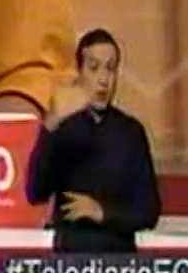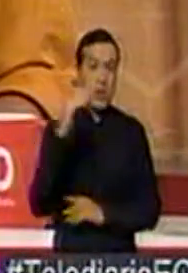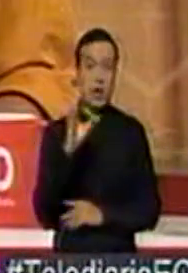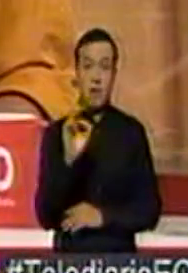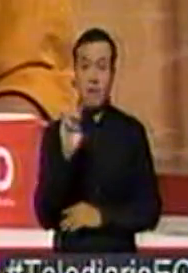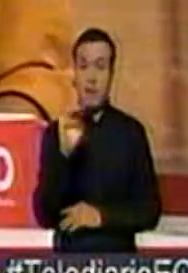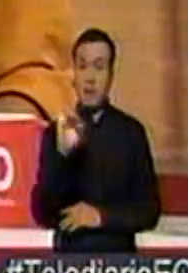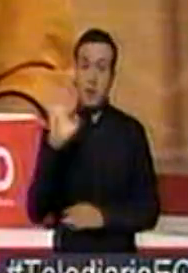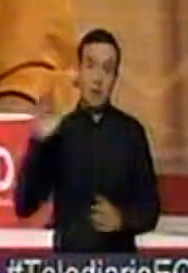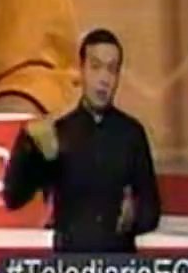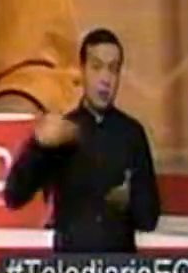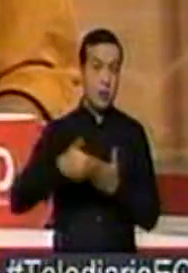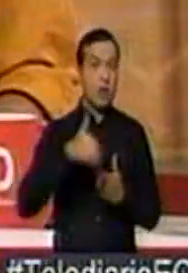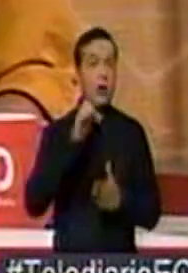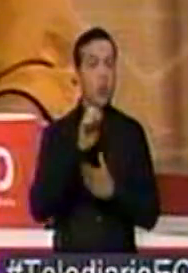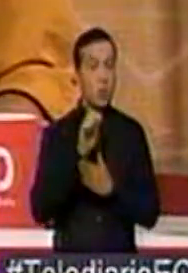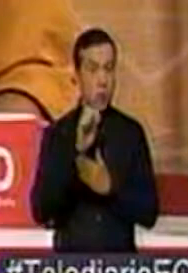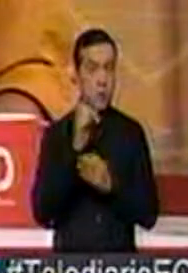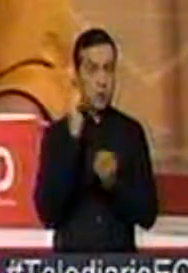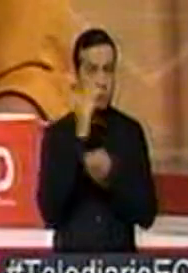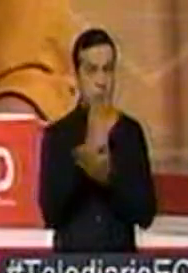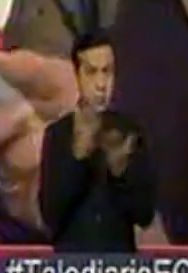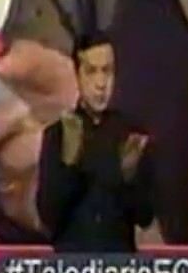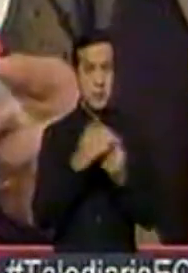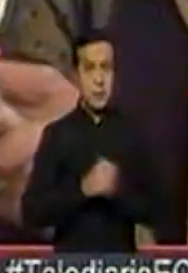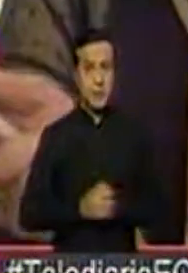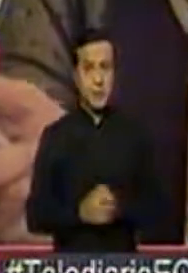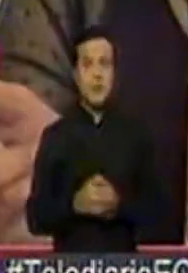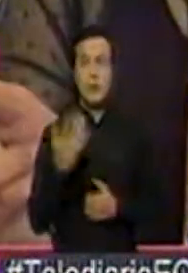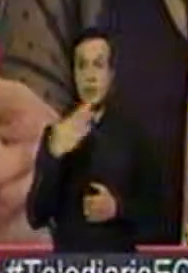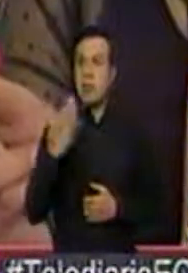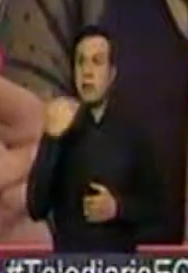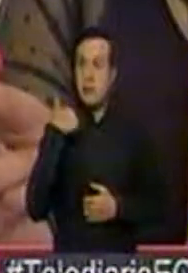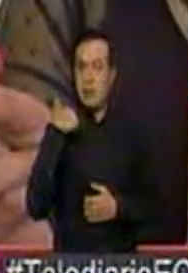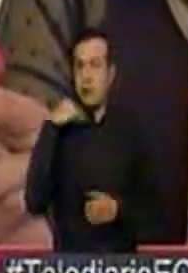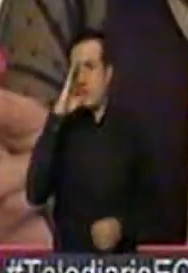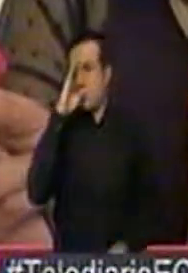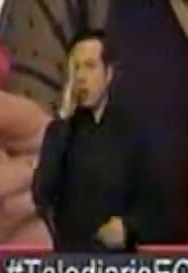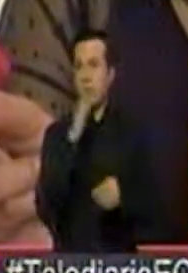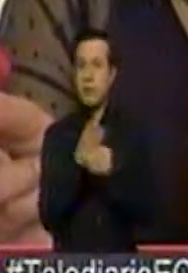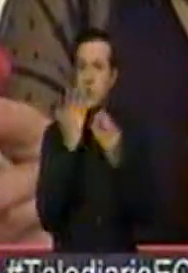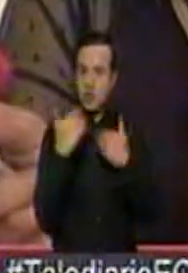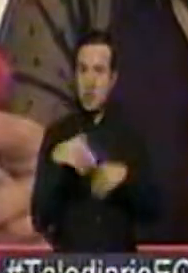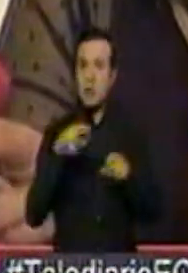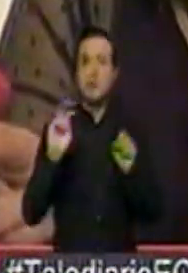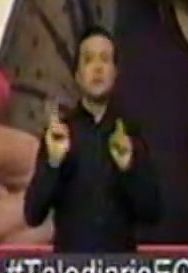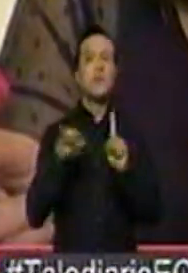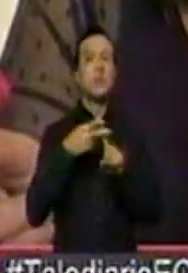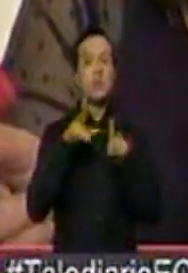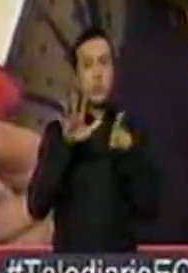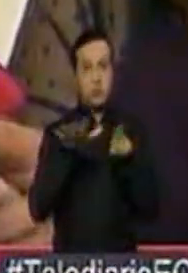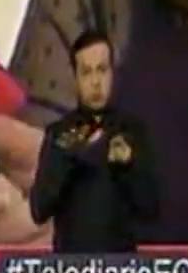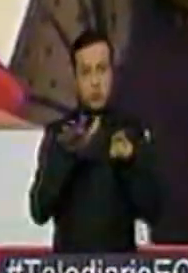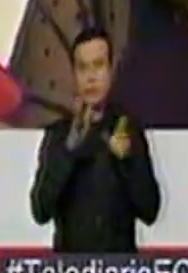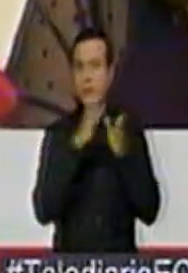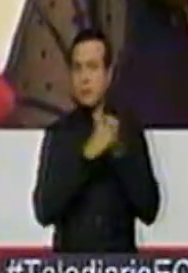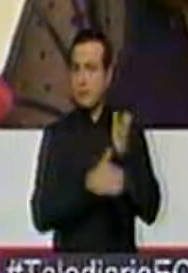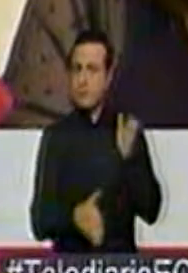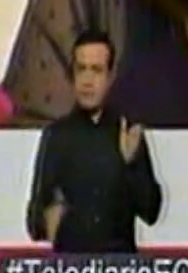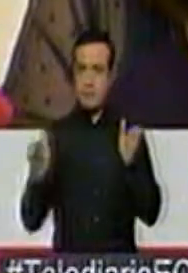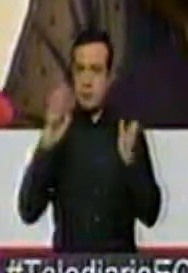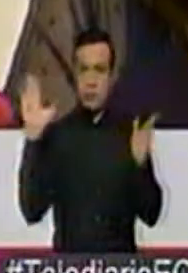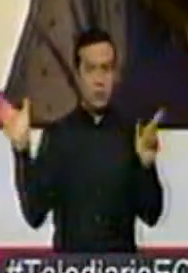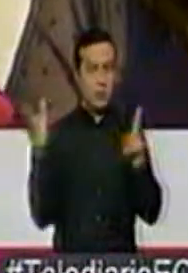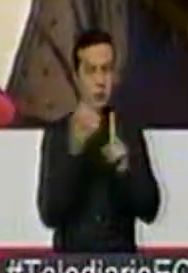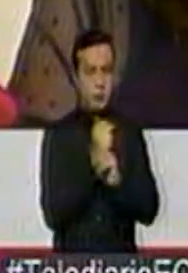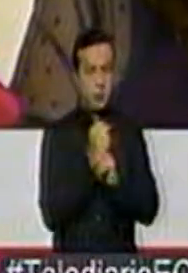FMI llegará a Ecuador. Esto fue lo que dijo. Tenemos ya la meta cerrada para el segundo trimestre, hemos cumplido la meta